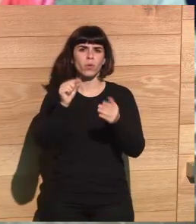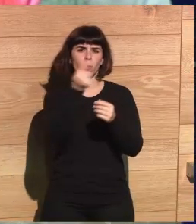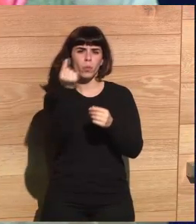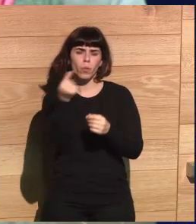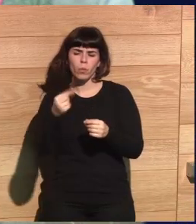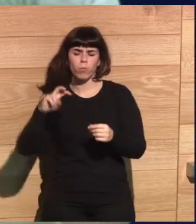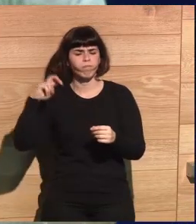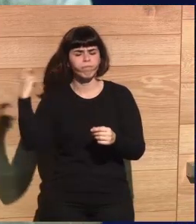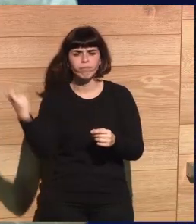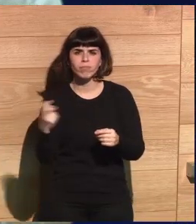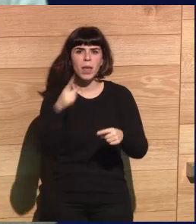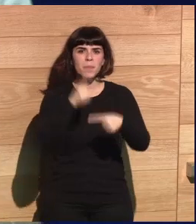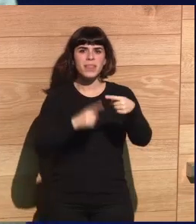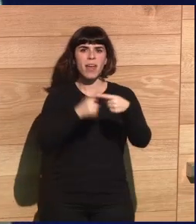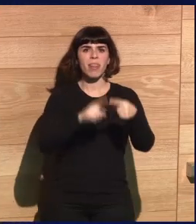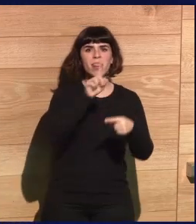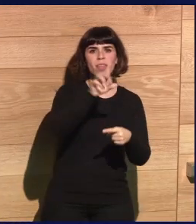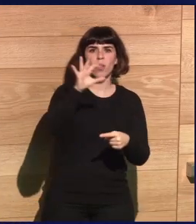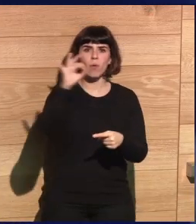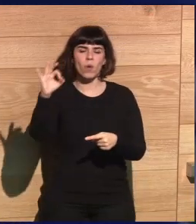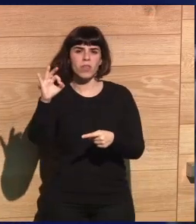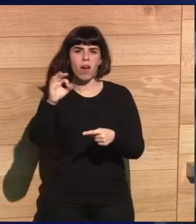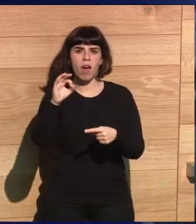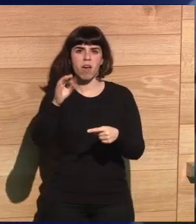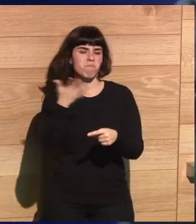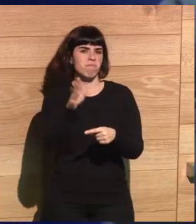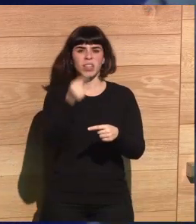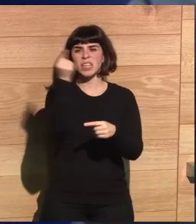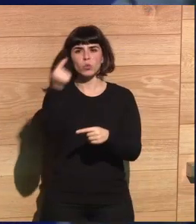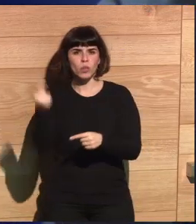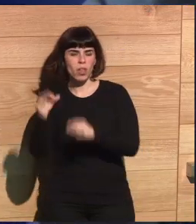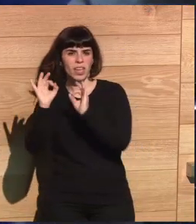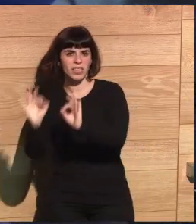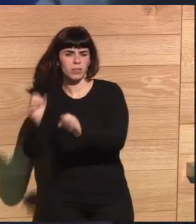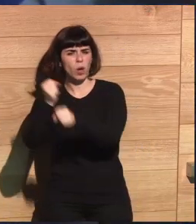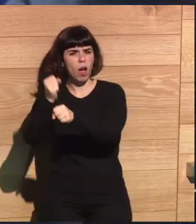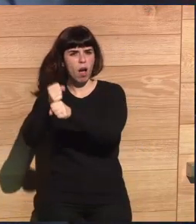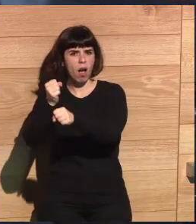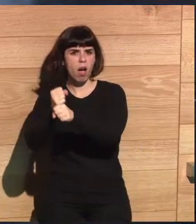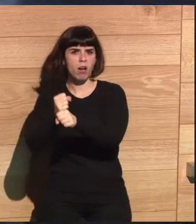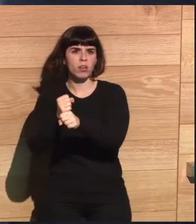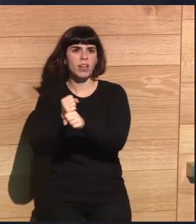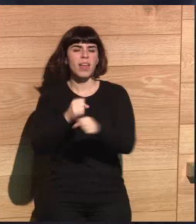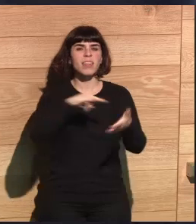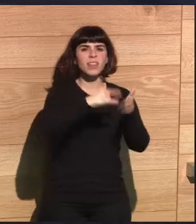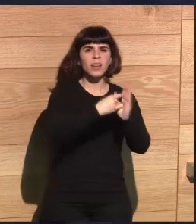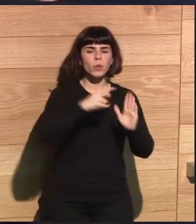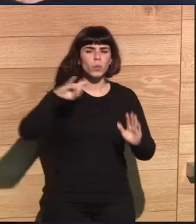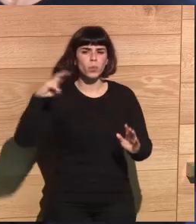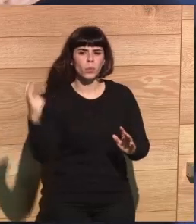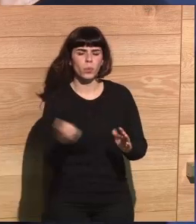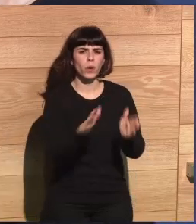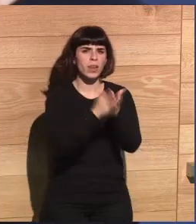pero la mitad de esos 150 autores posiblemente sean ilustradores, y todos esos estilos y esas técnicas las podemos ver a lo largo del libro. Estas